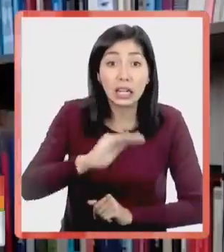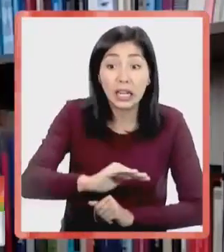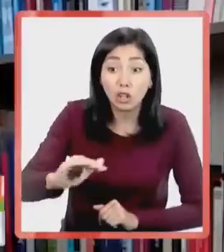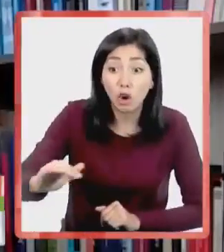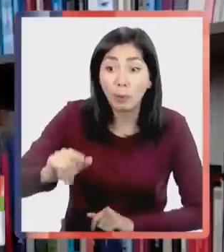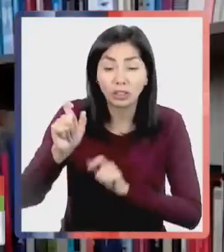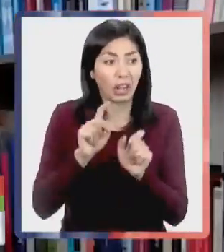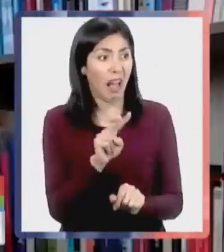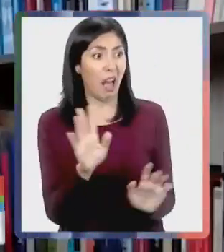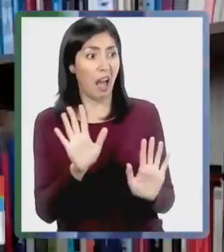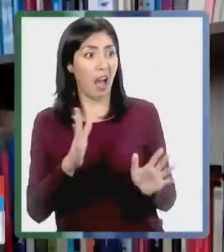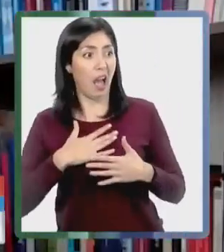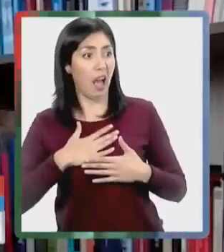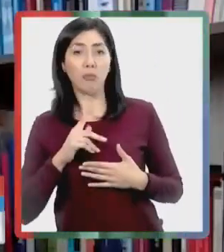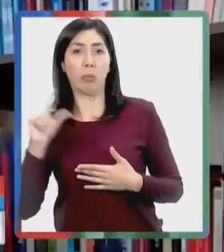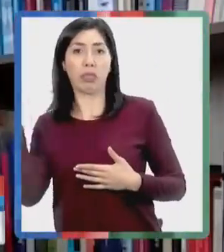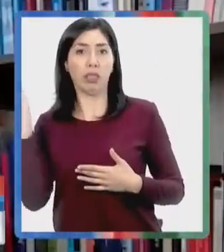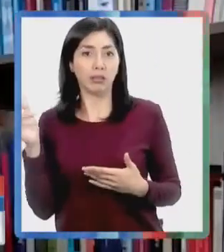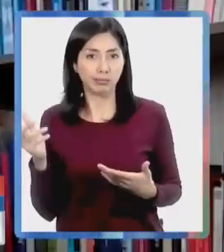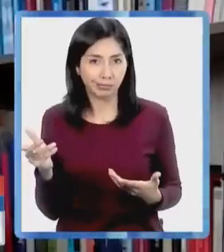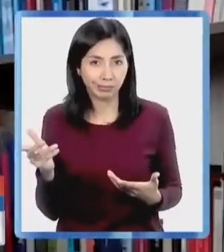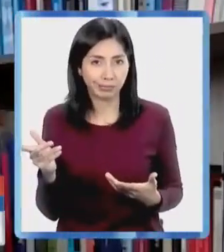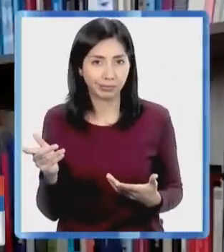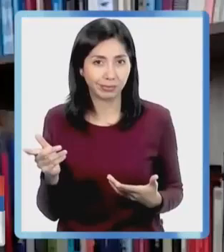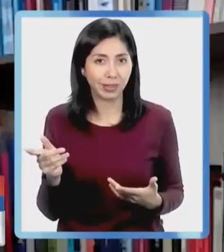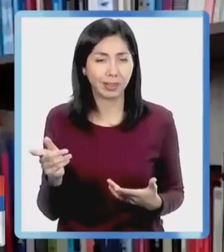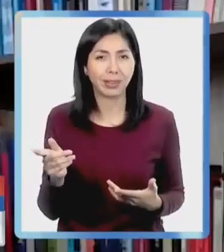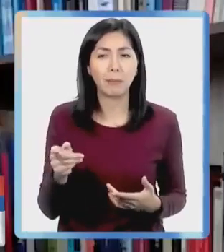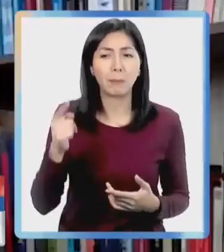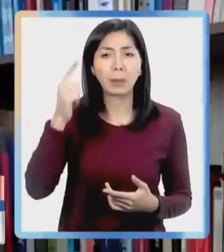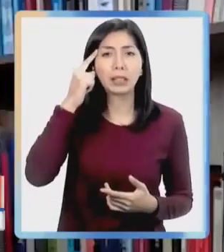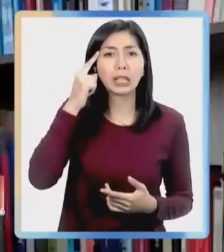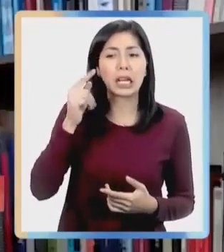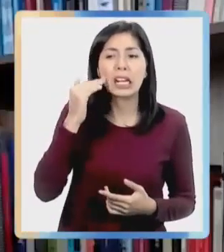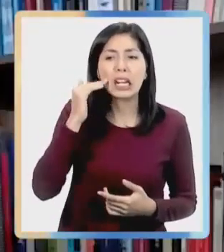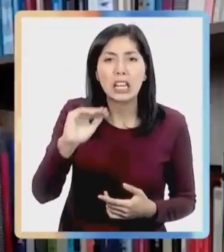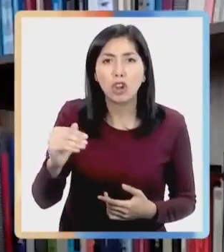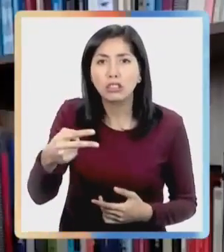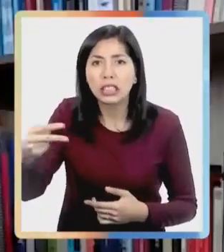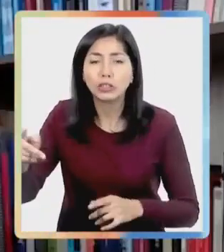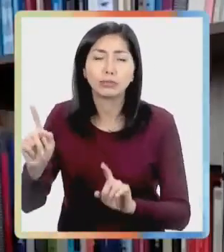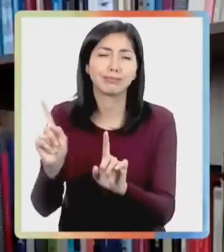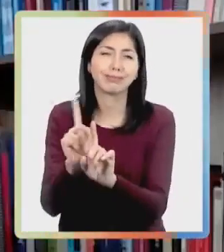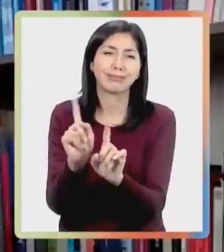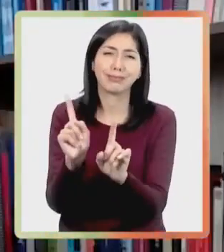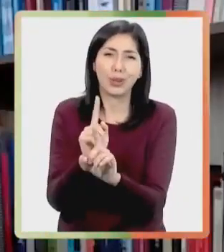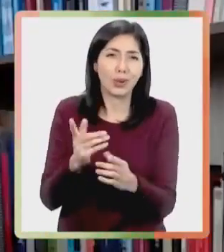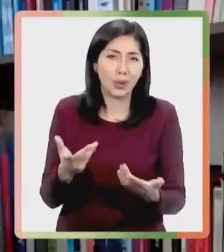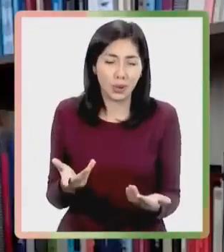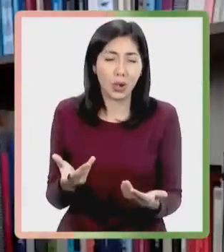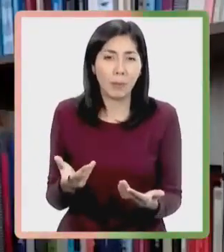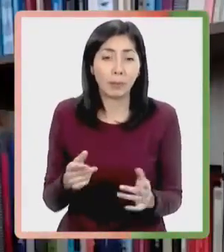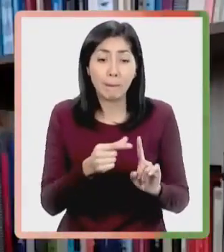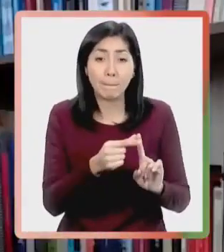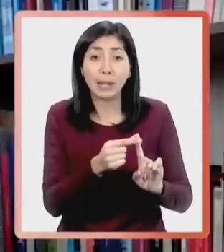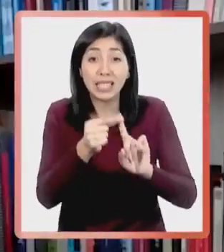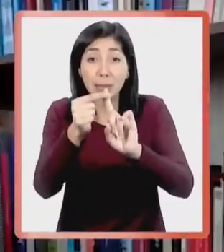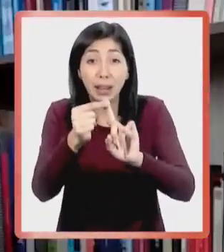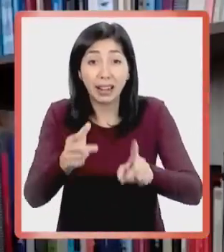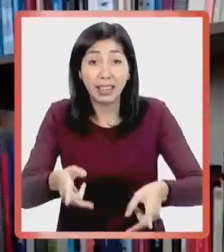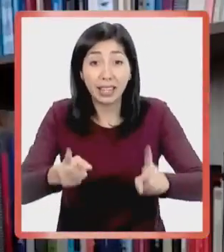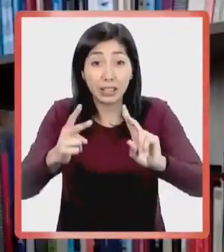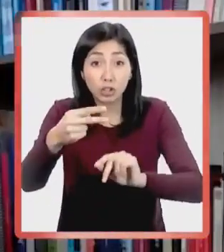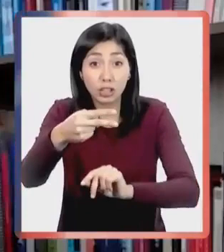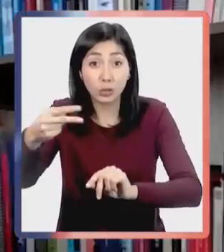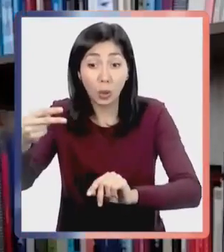salta y no escucha más, porque piensa que lo que queremos es que los niños se inicien sexualmente, y todo lo contrario. El principal derecho sexual y